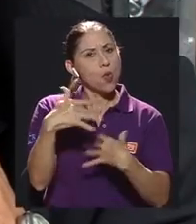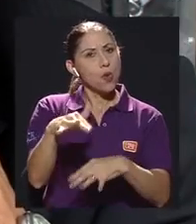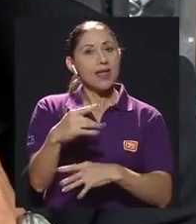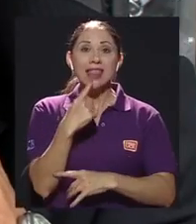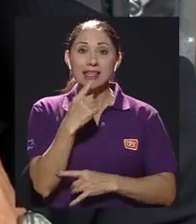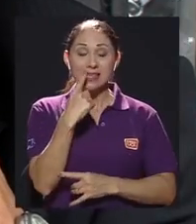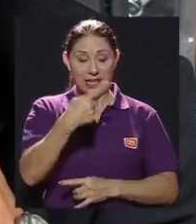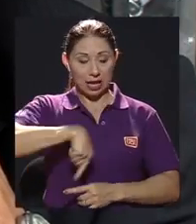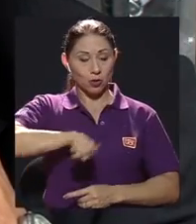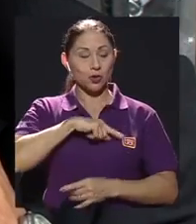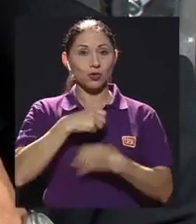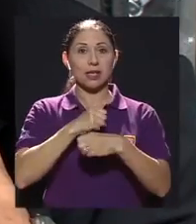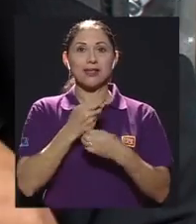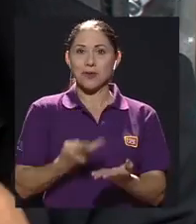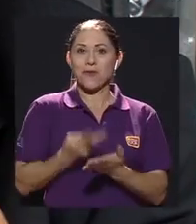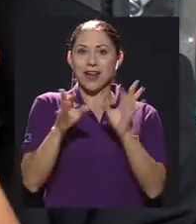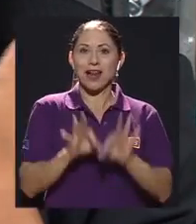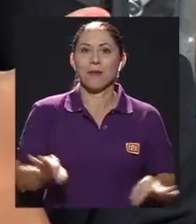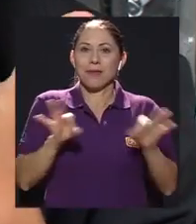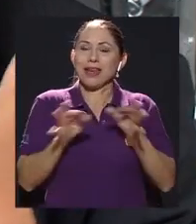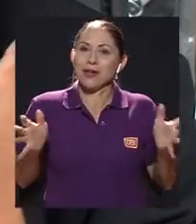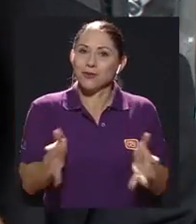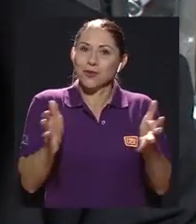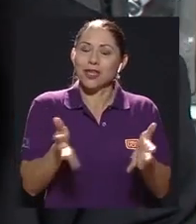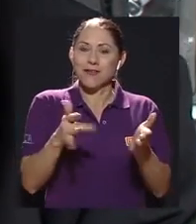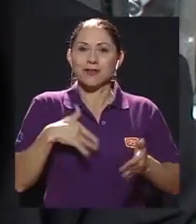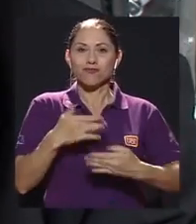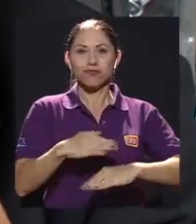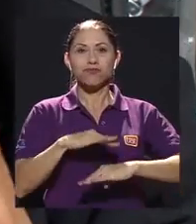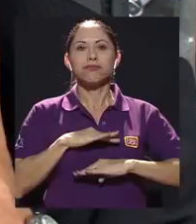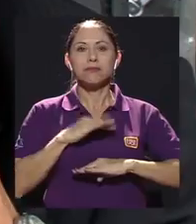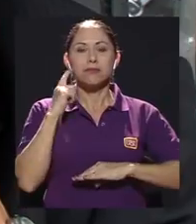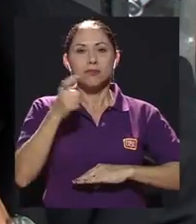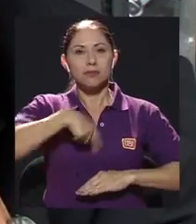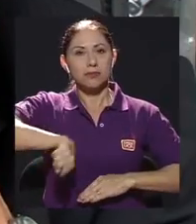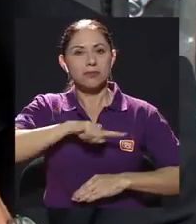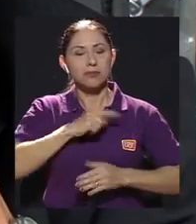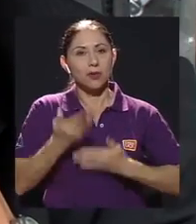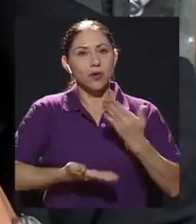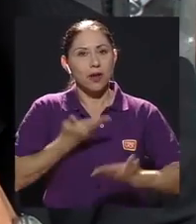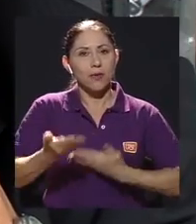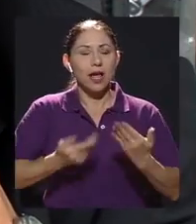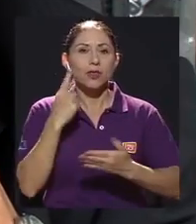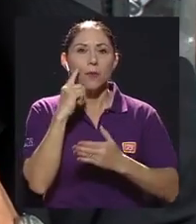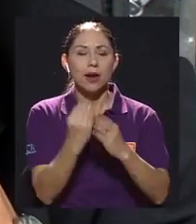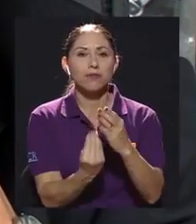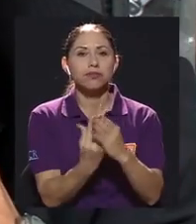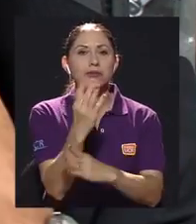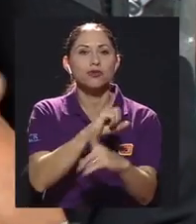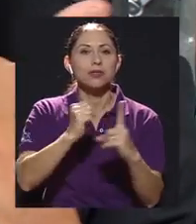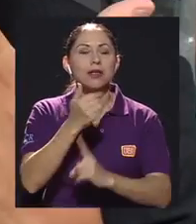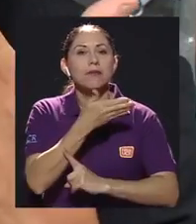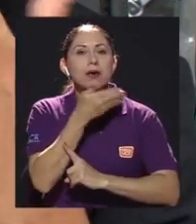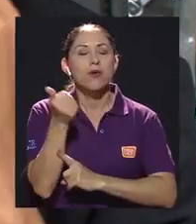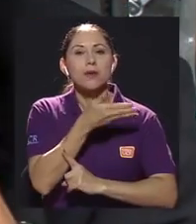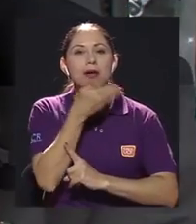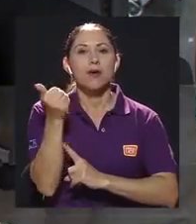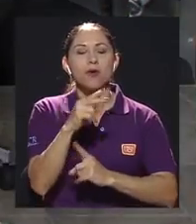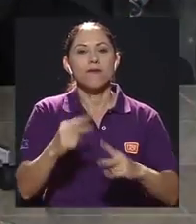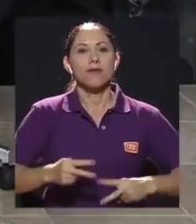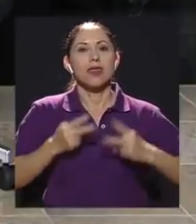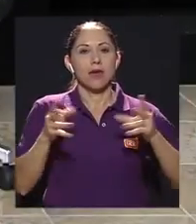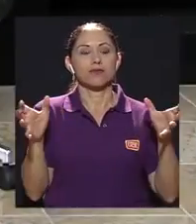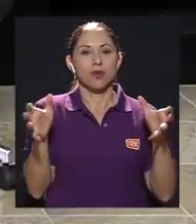estamos haciendo vale la pena y nos motiva y nos satisface porque estamos colaborando en la creación de una mejor sociedad y de una mejor vida